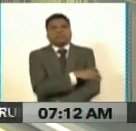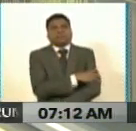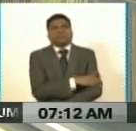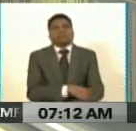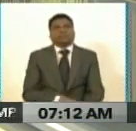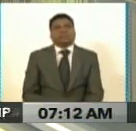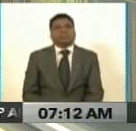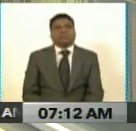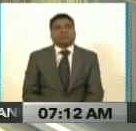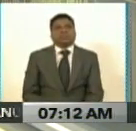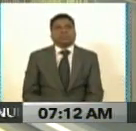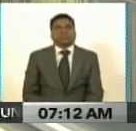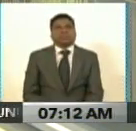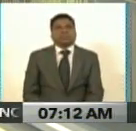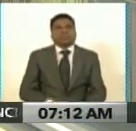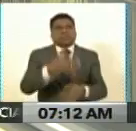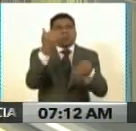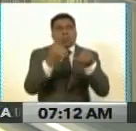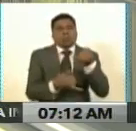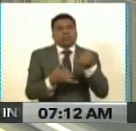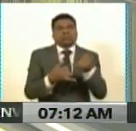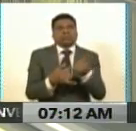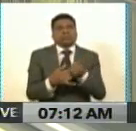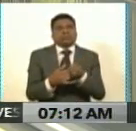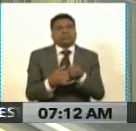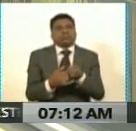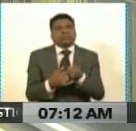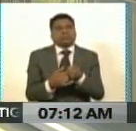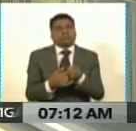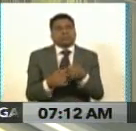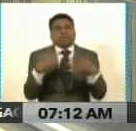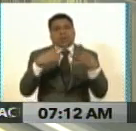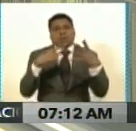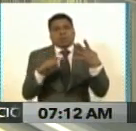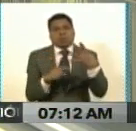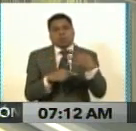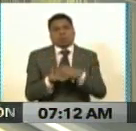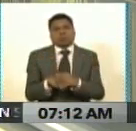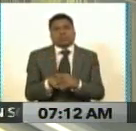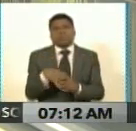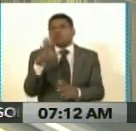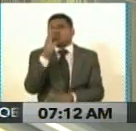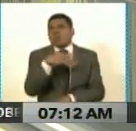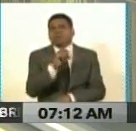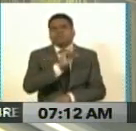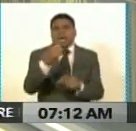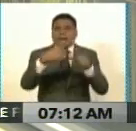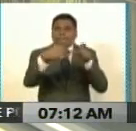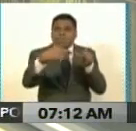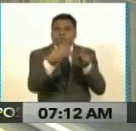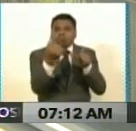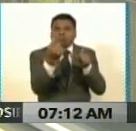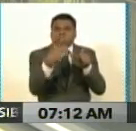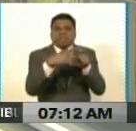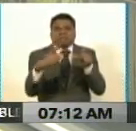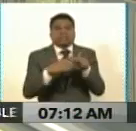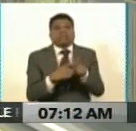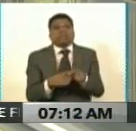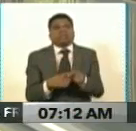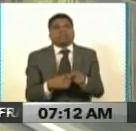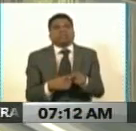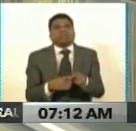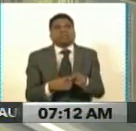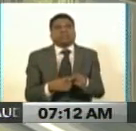más fervientes que se ha dado en las últimas jornadas es el tema que son transaciones netamente electrónicas que no hay el papel moneda ni el Bolívar ni el